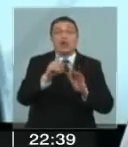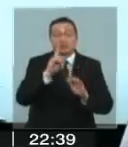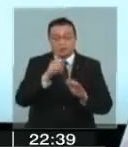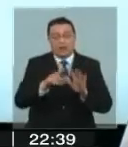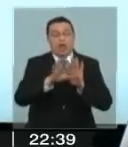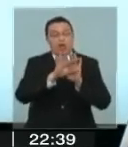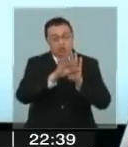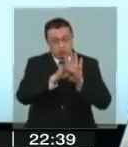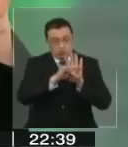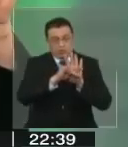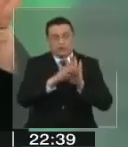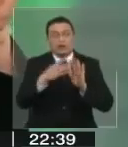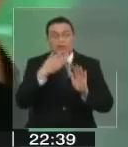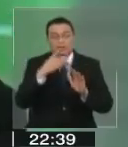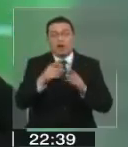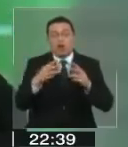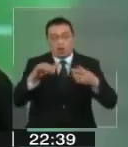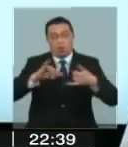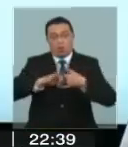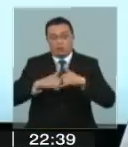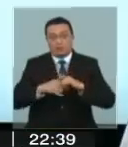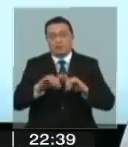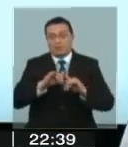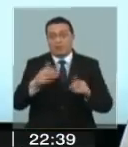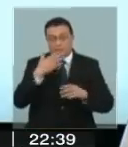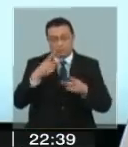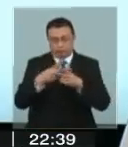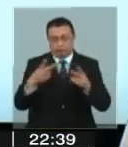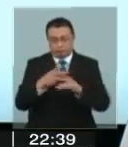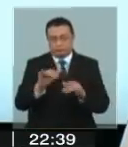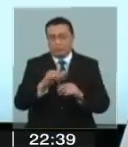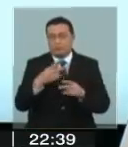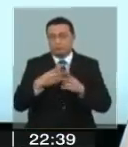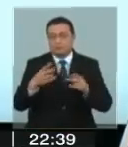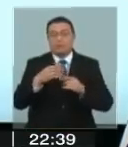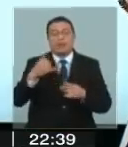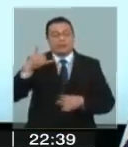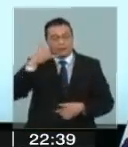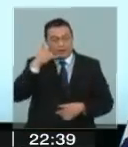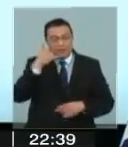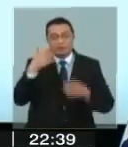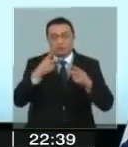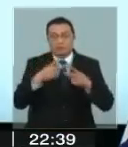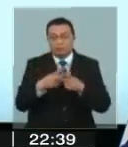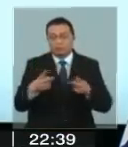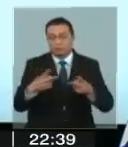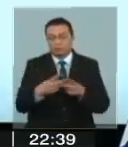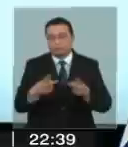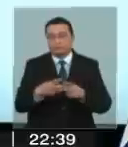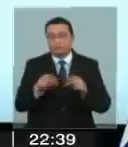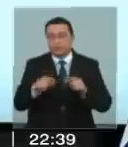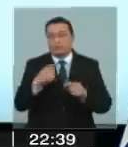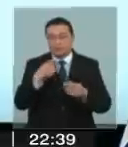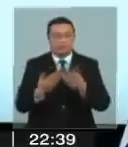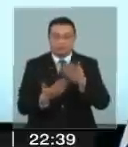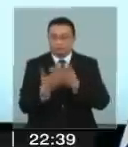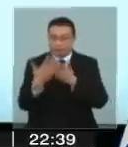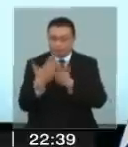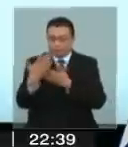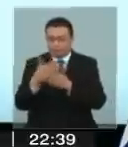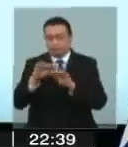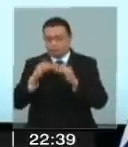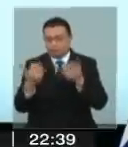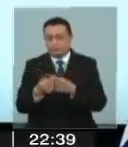tenemos WhatsApp, después van a publicar. Vamos a ponerlas todas, sí, todas las... El celular para que estén en acá, WhatsApp. Acá está, vamos a empezar a subir, pero todo,